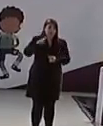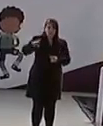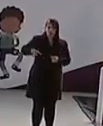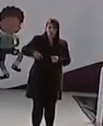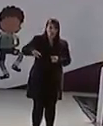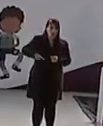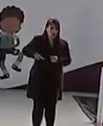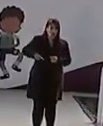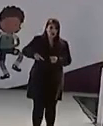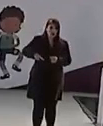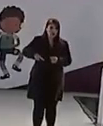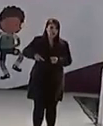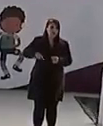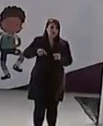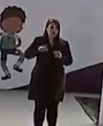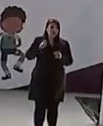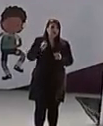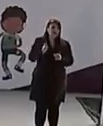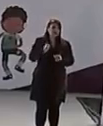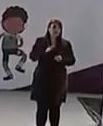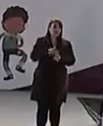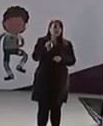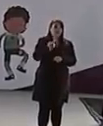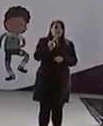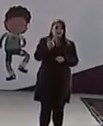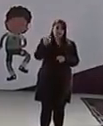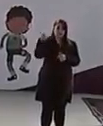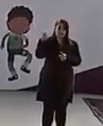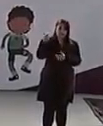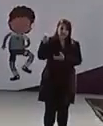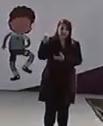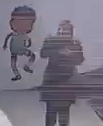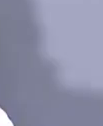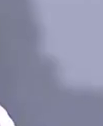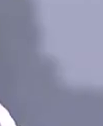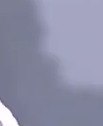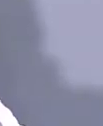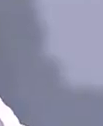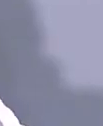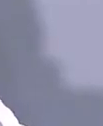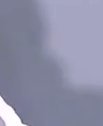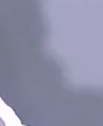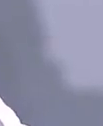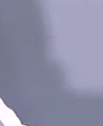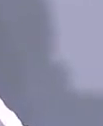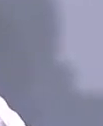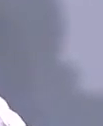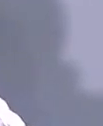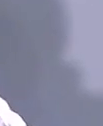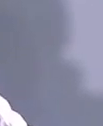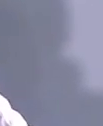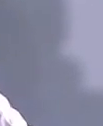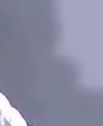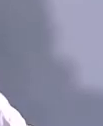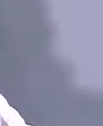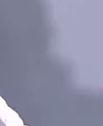preciso porque el presupuesto es dinero del pueblo nosotros somos simplemente